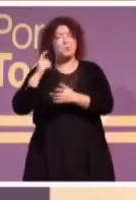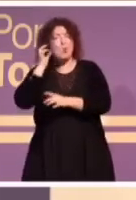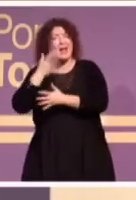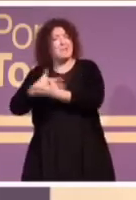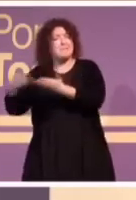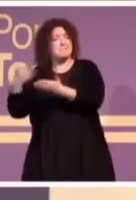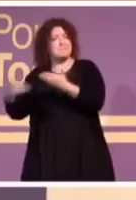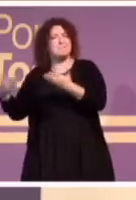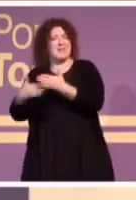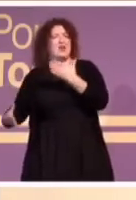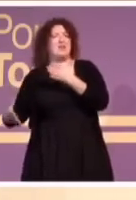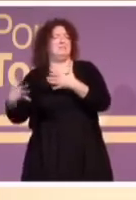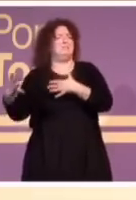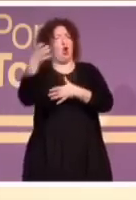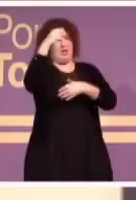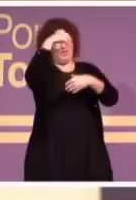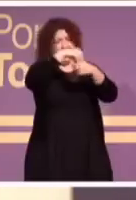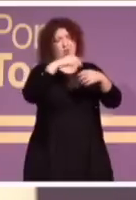país.